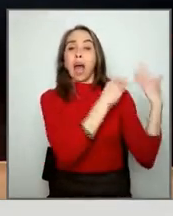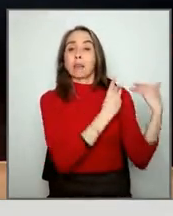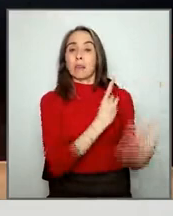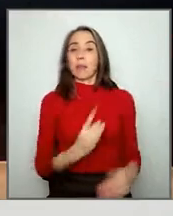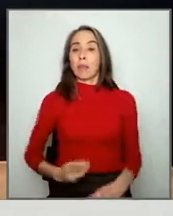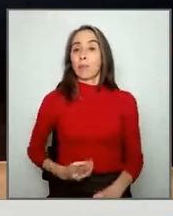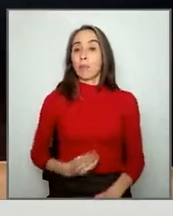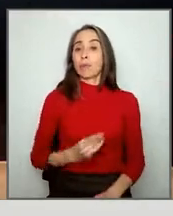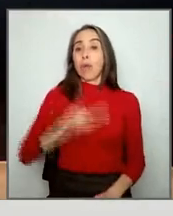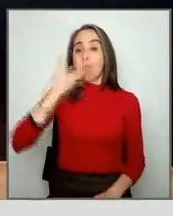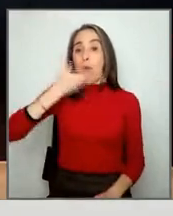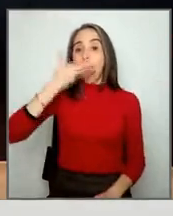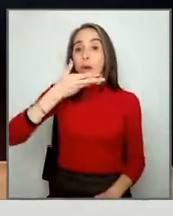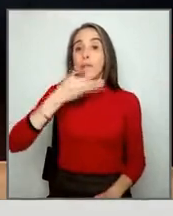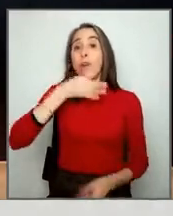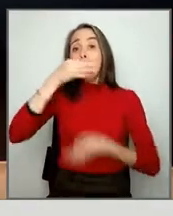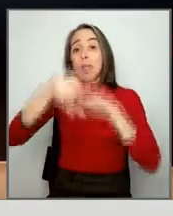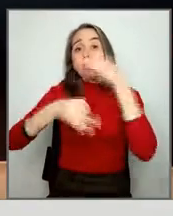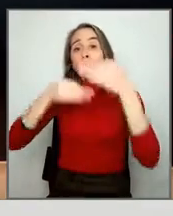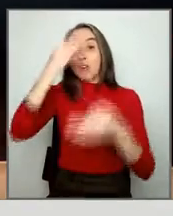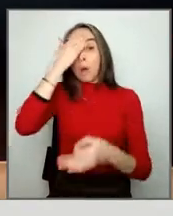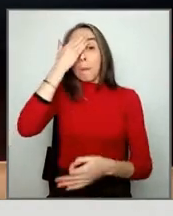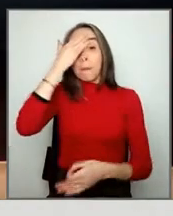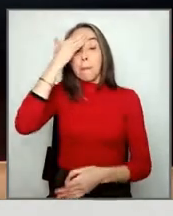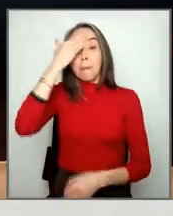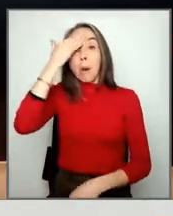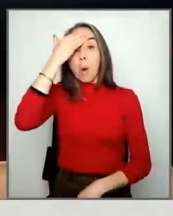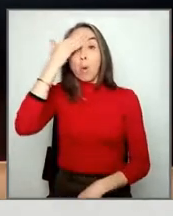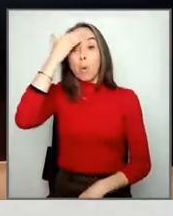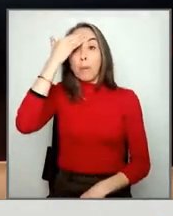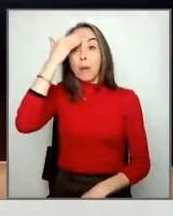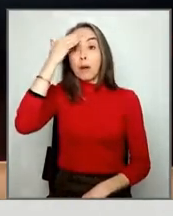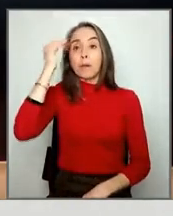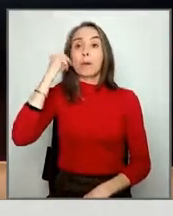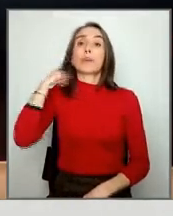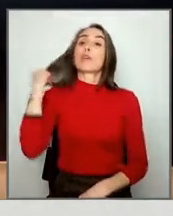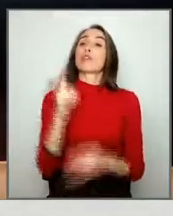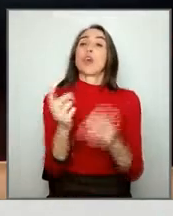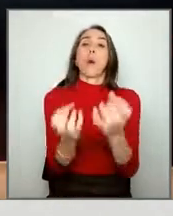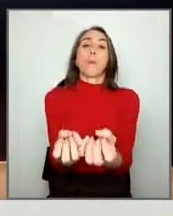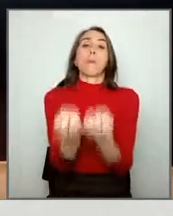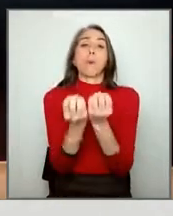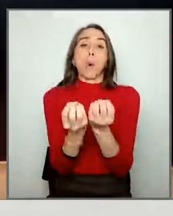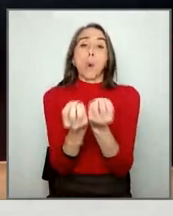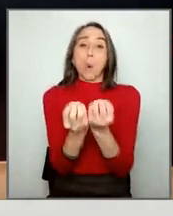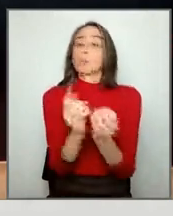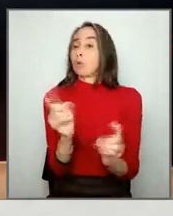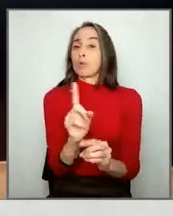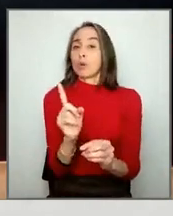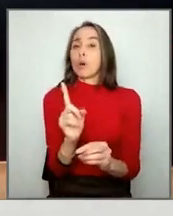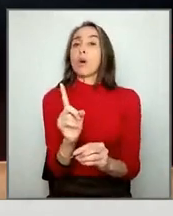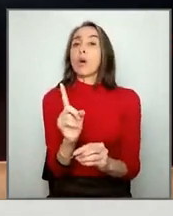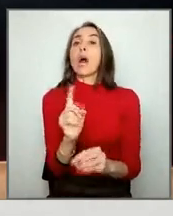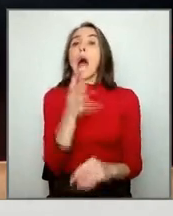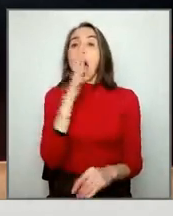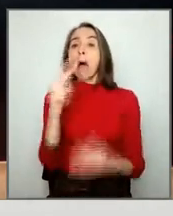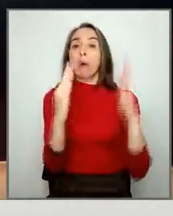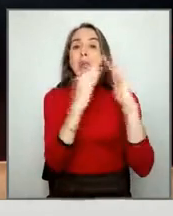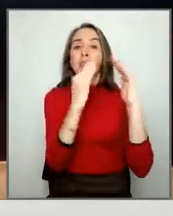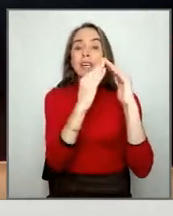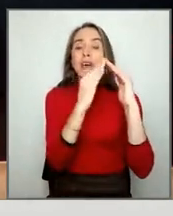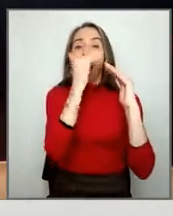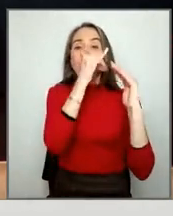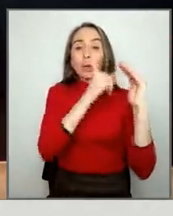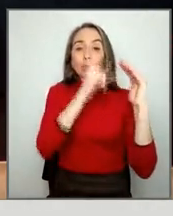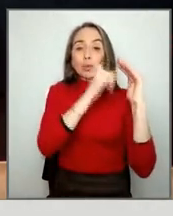su preocupación porque inicialmente no será masivo porque vamos a tener el agua domiciliaria donde también